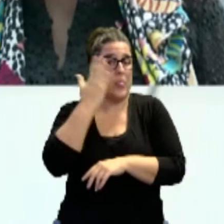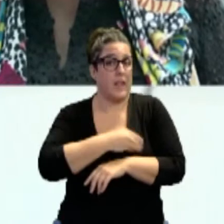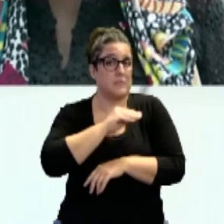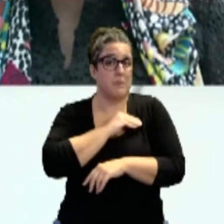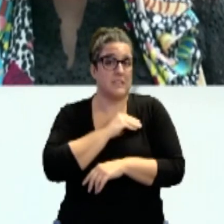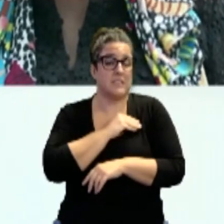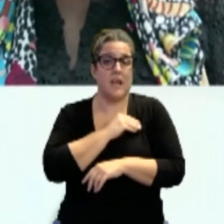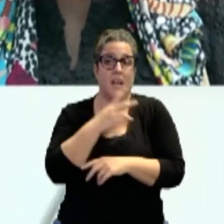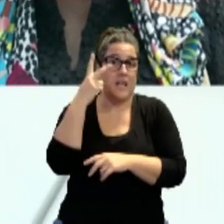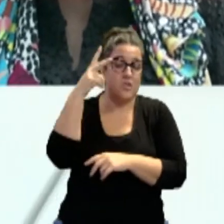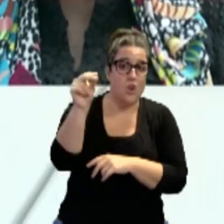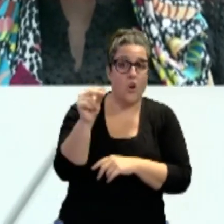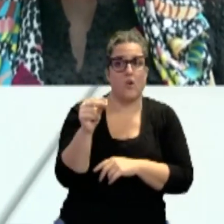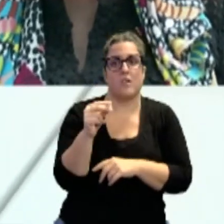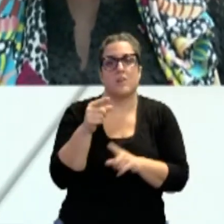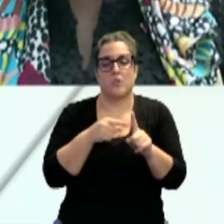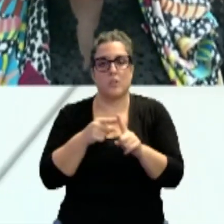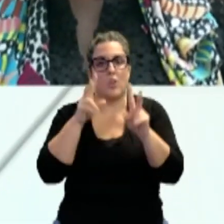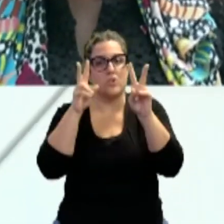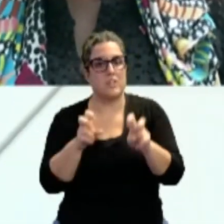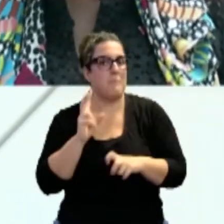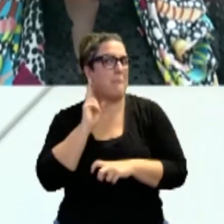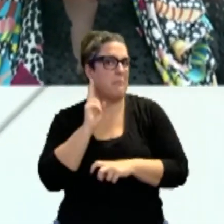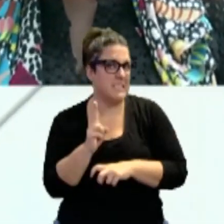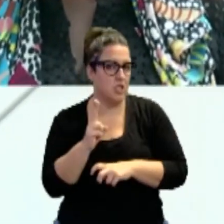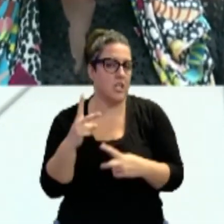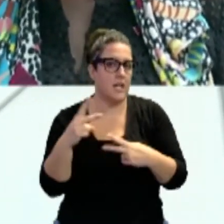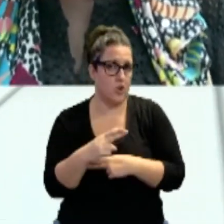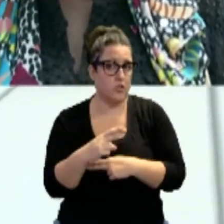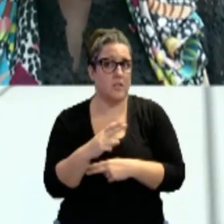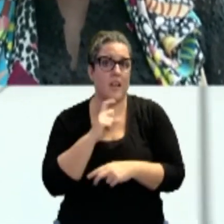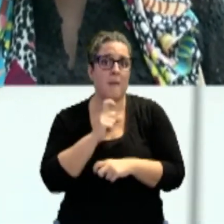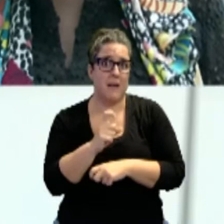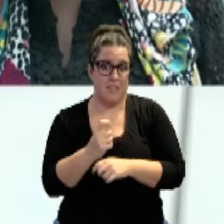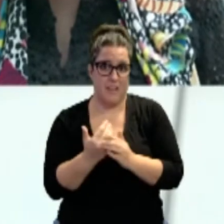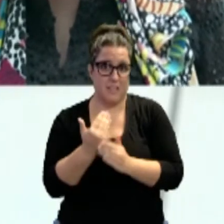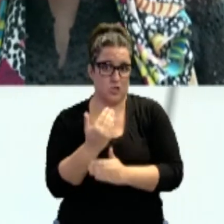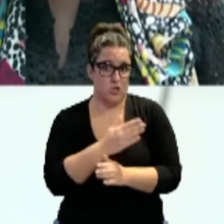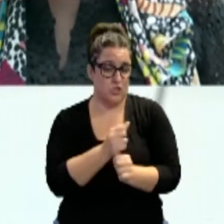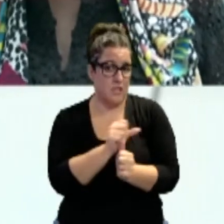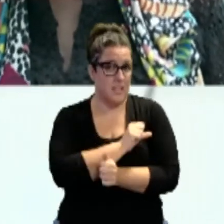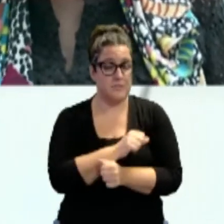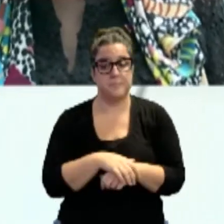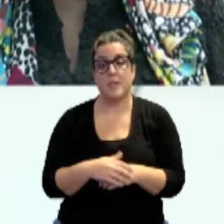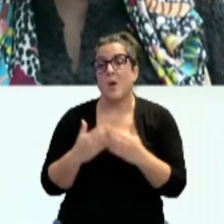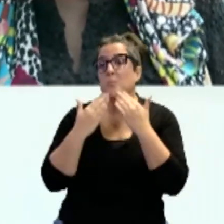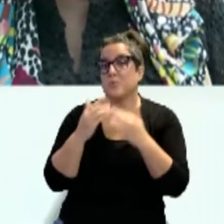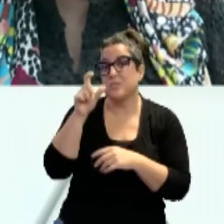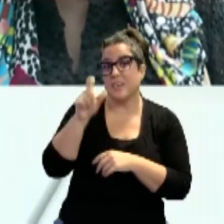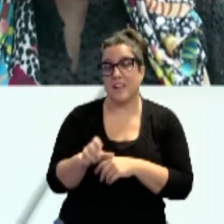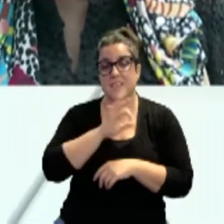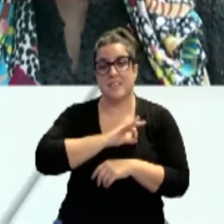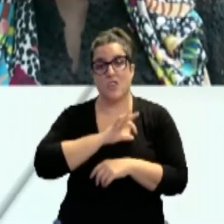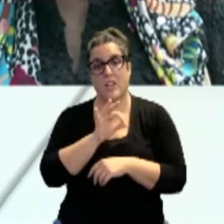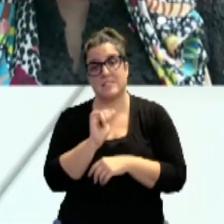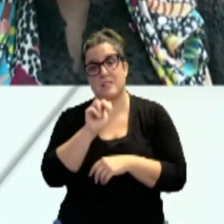las pensiones tal y como se está amenazando en estos días. Muchísimas gracias, Marisa de Simón, parlamentaria de Izquierda a Esquerra.